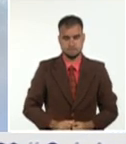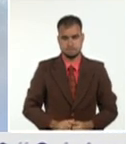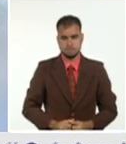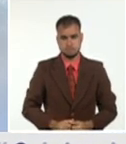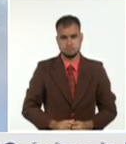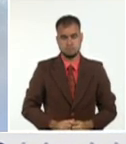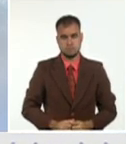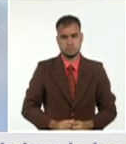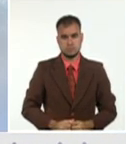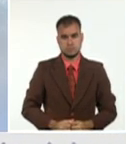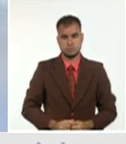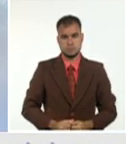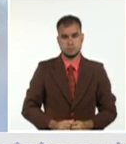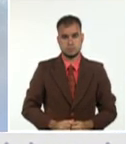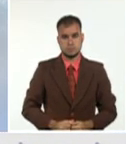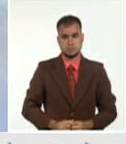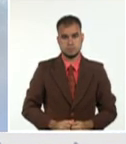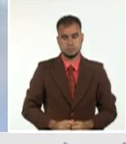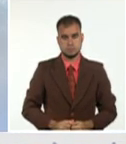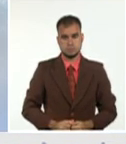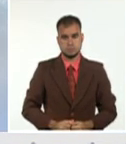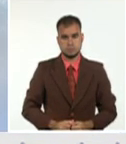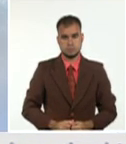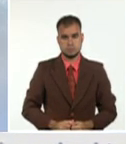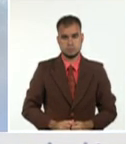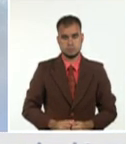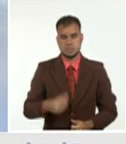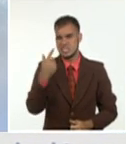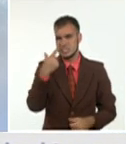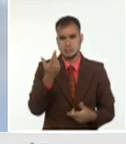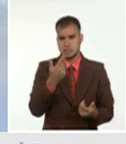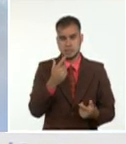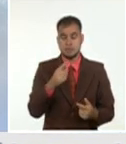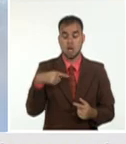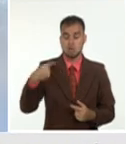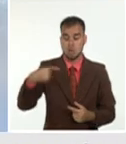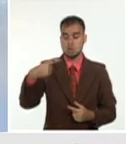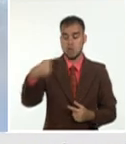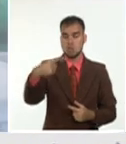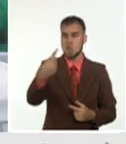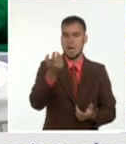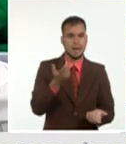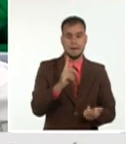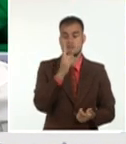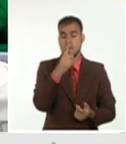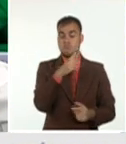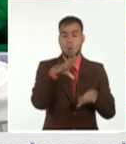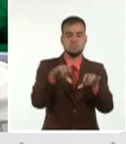número de personas que se diagnostican diariamente.